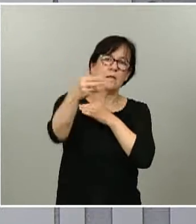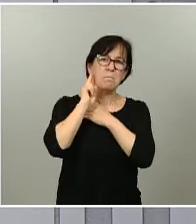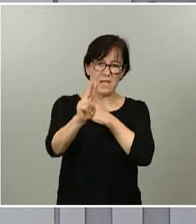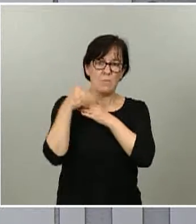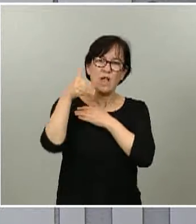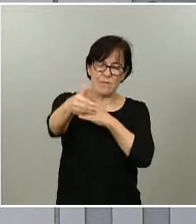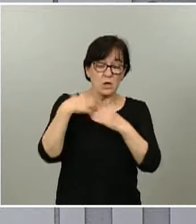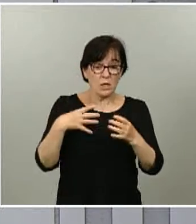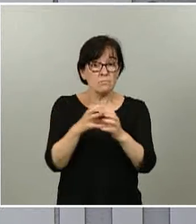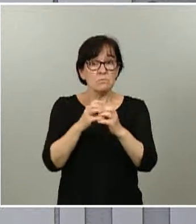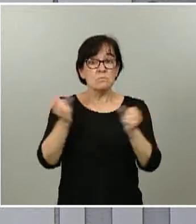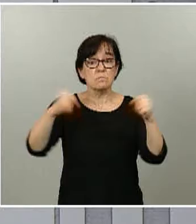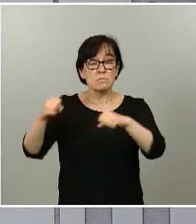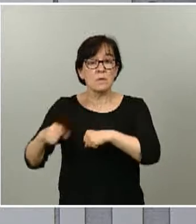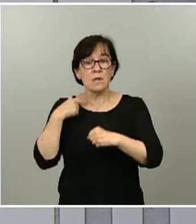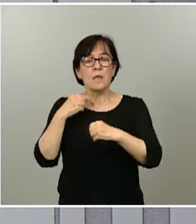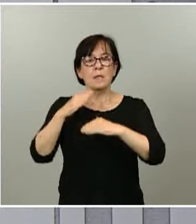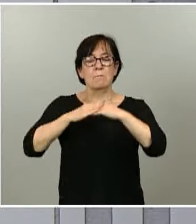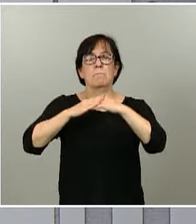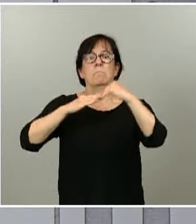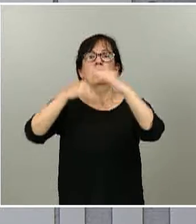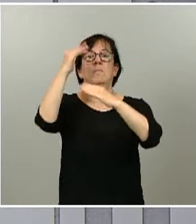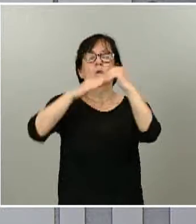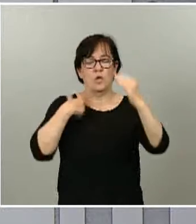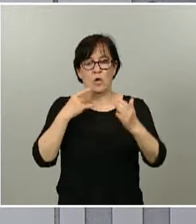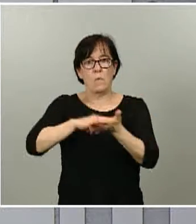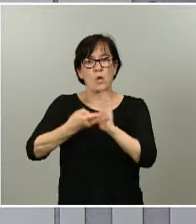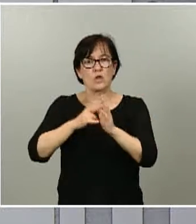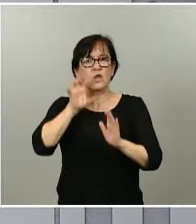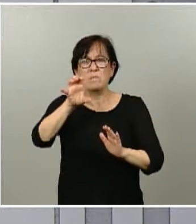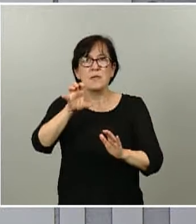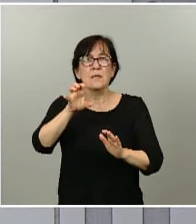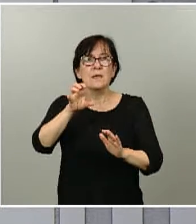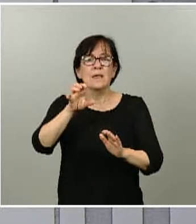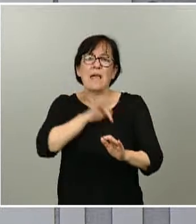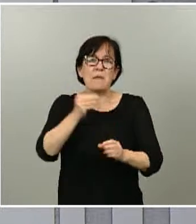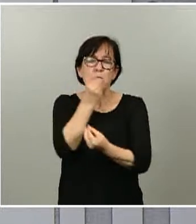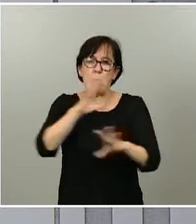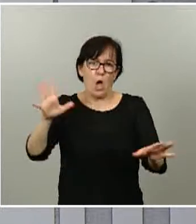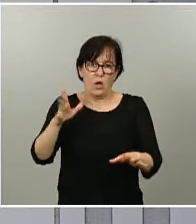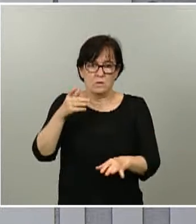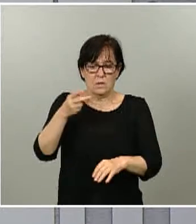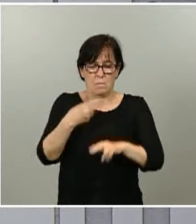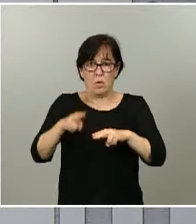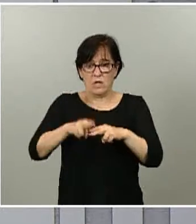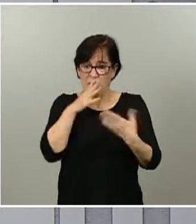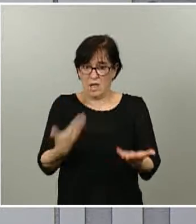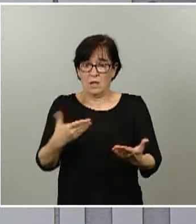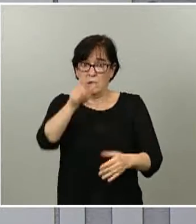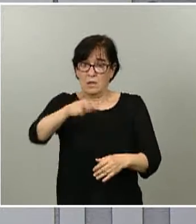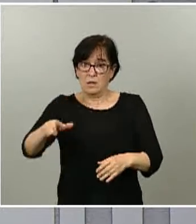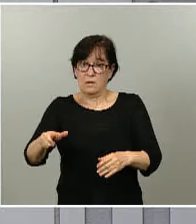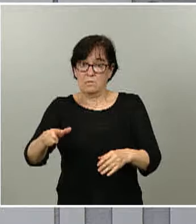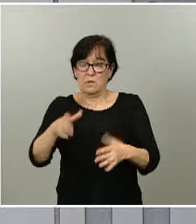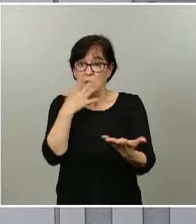de plantear los cimientos de un proyecto de país que merece lo mejor de la política en un momento en el que los ciudadanos están dejando